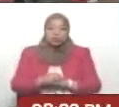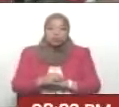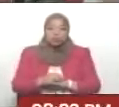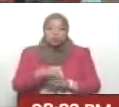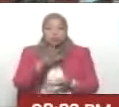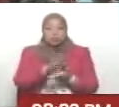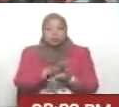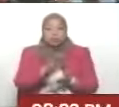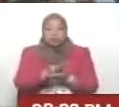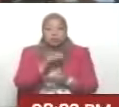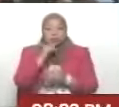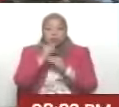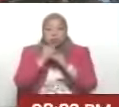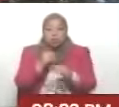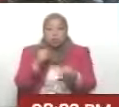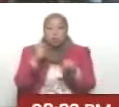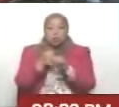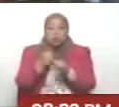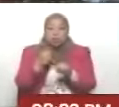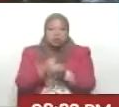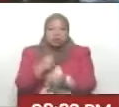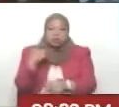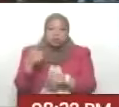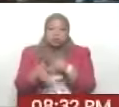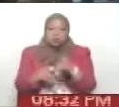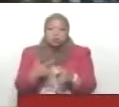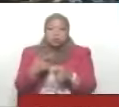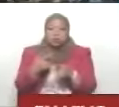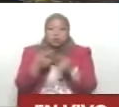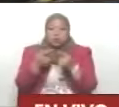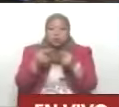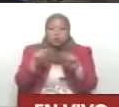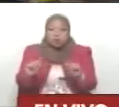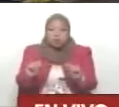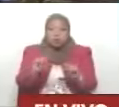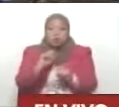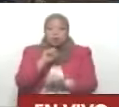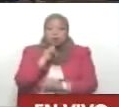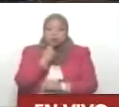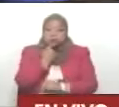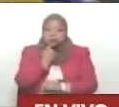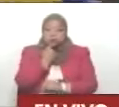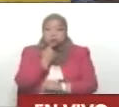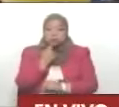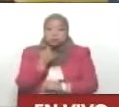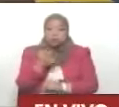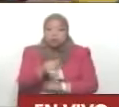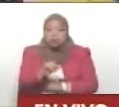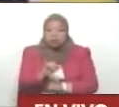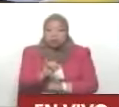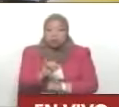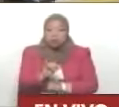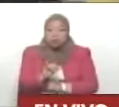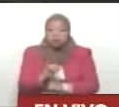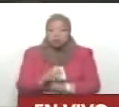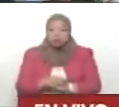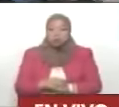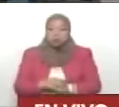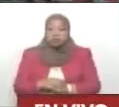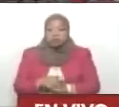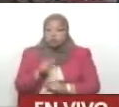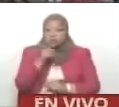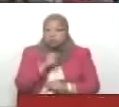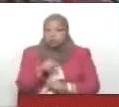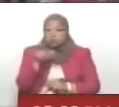Trataron de taparla, porque ese es el método, censurarnos, taparnos, no existimos, pues, no